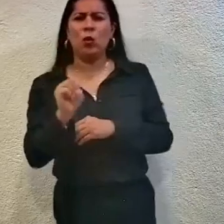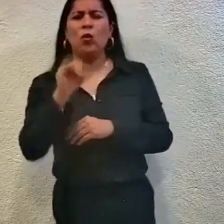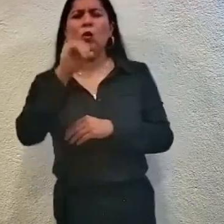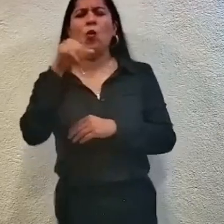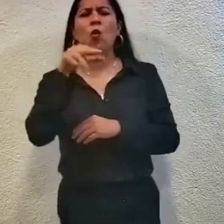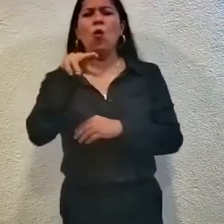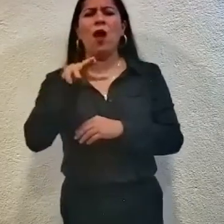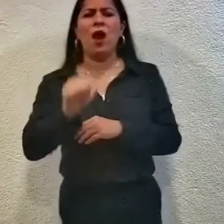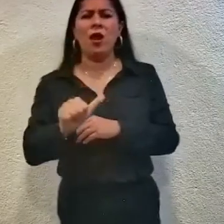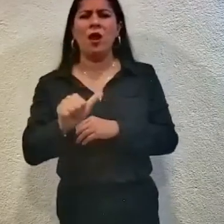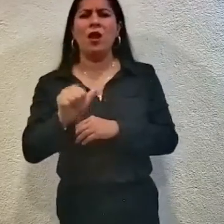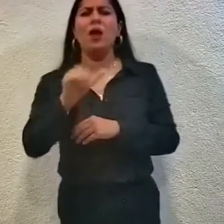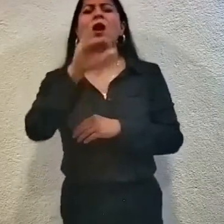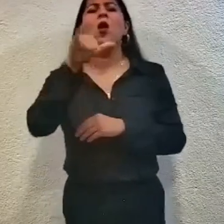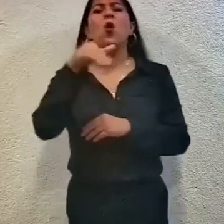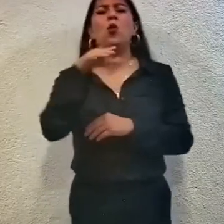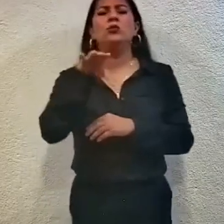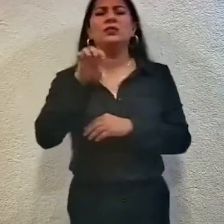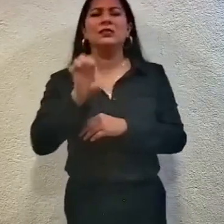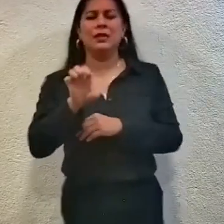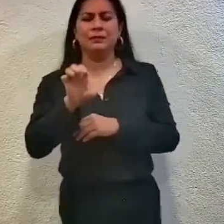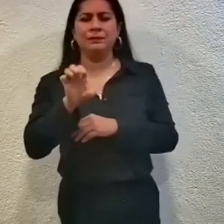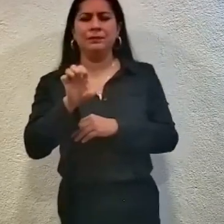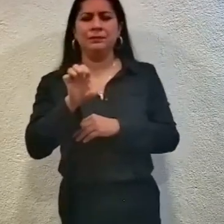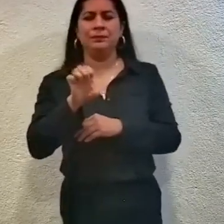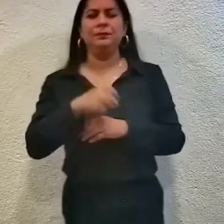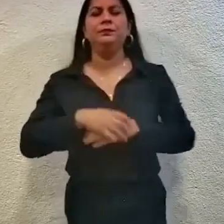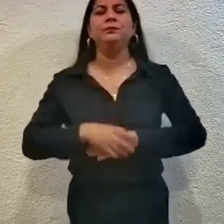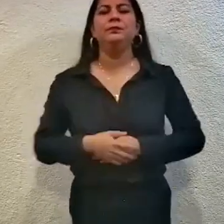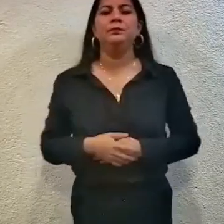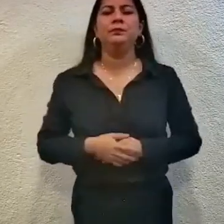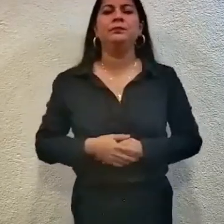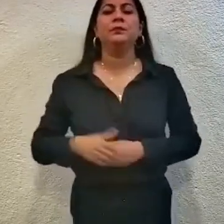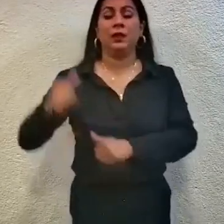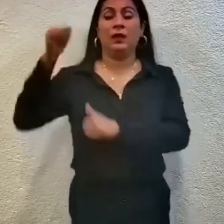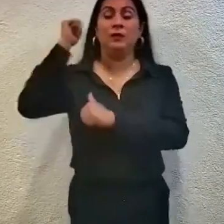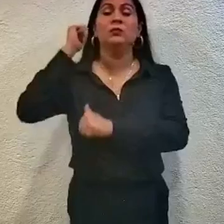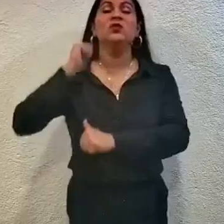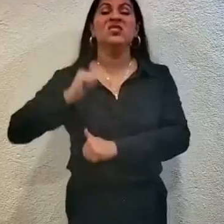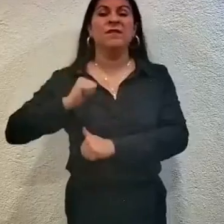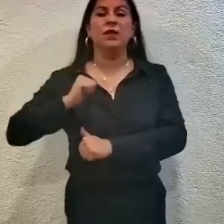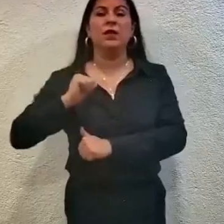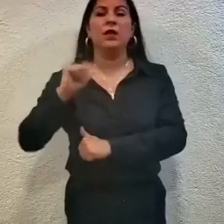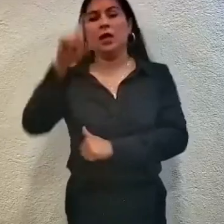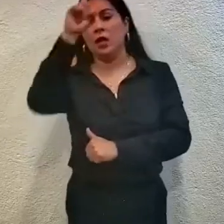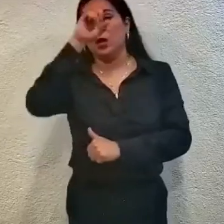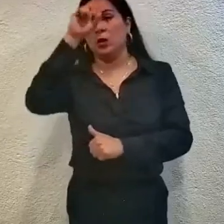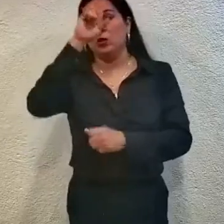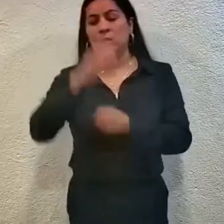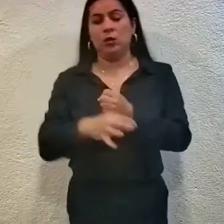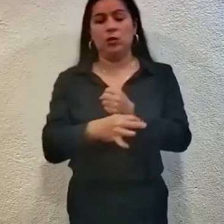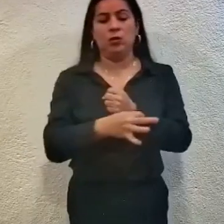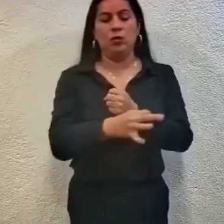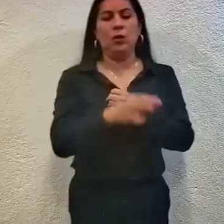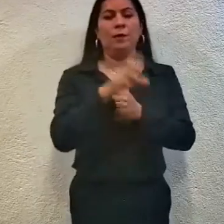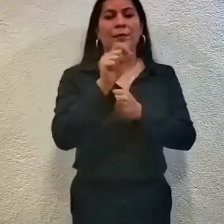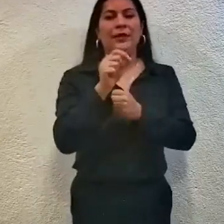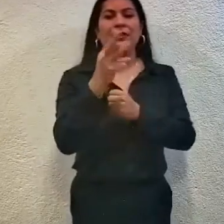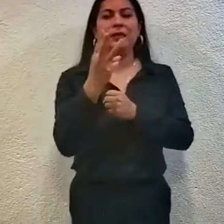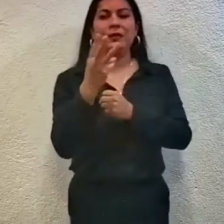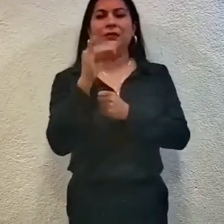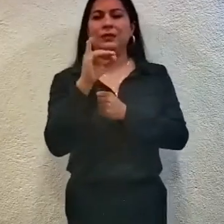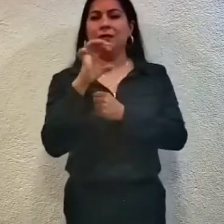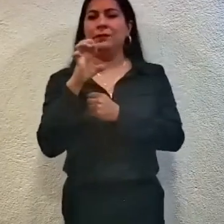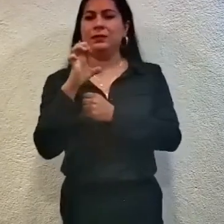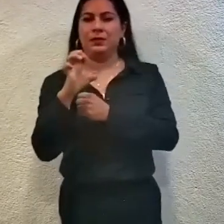José Bernabé Nava y José Magdaleno Lara Romero. La autoridad responsable es el Consejo Distrital Electoral 23 del